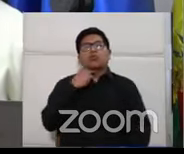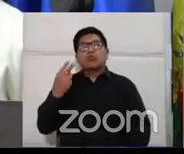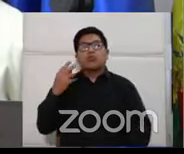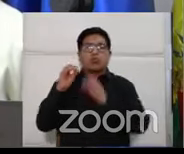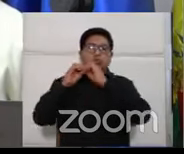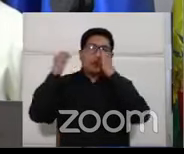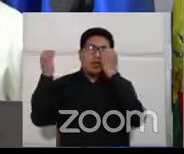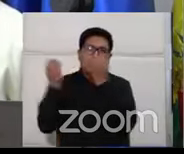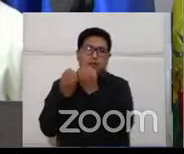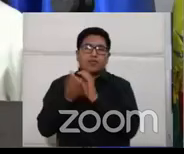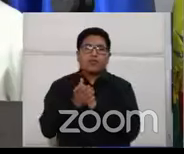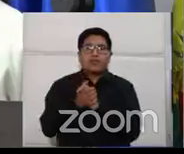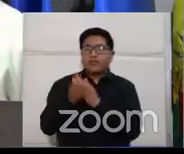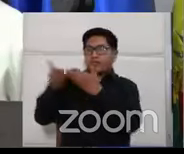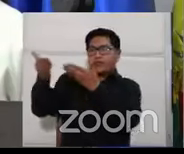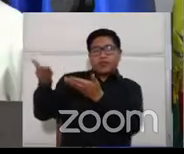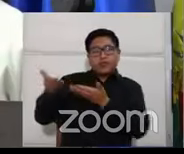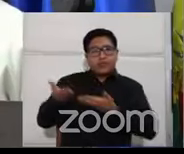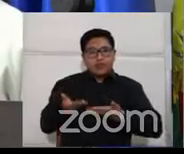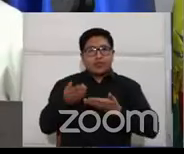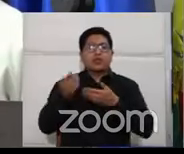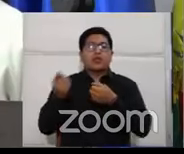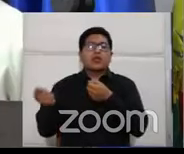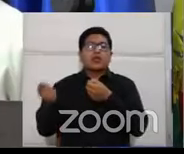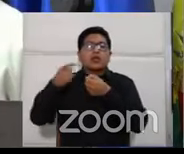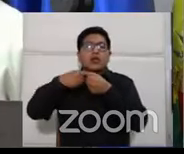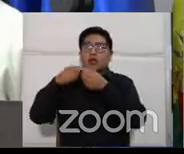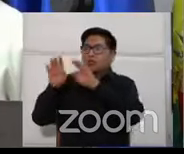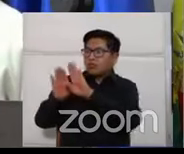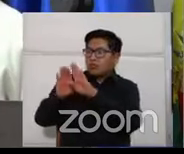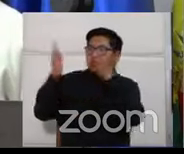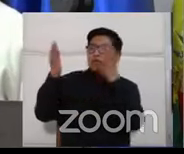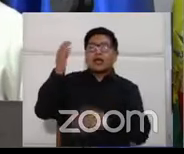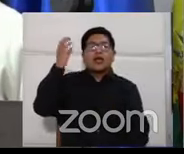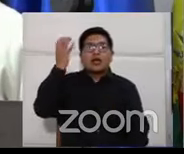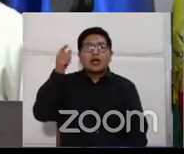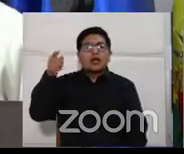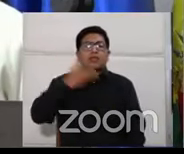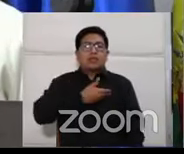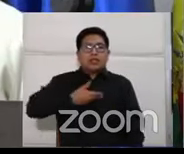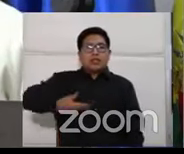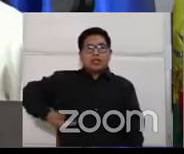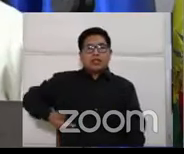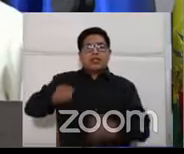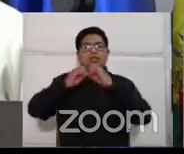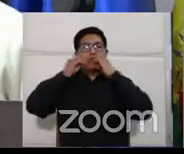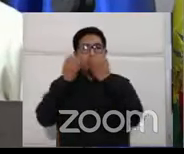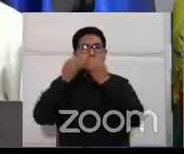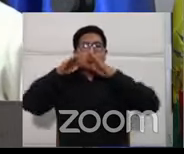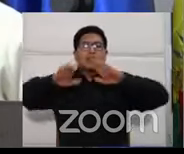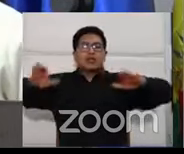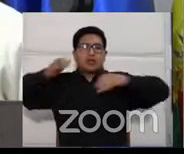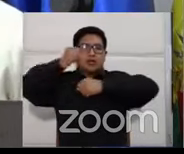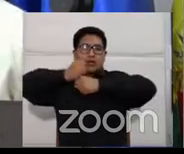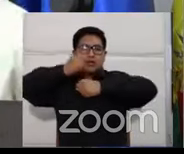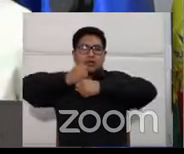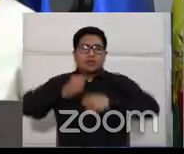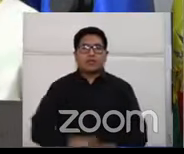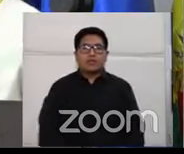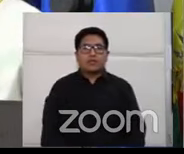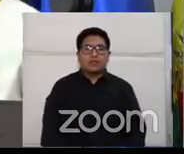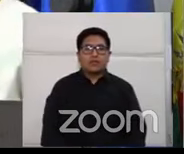invitamos a través de conexión virtual a este pen y yo creo presidente de unas voy a hacer este análisis con nosotros